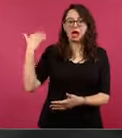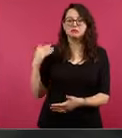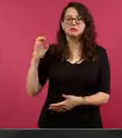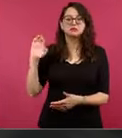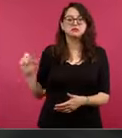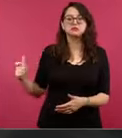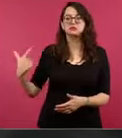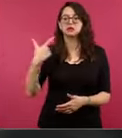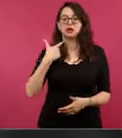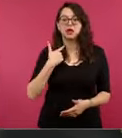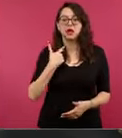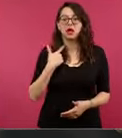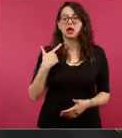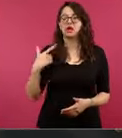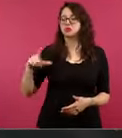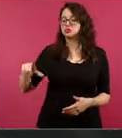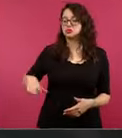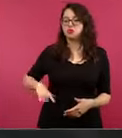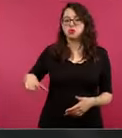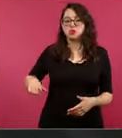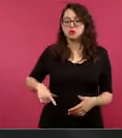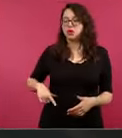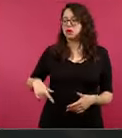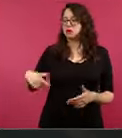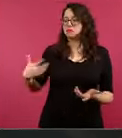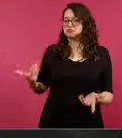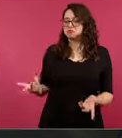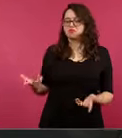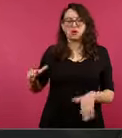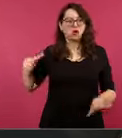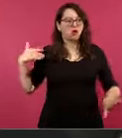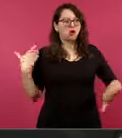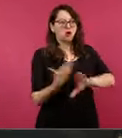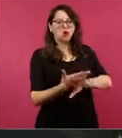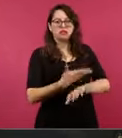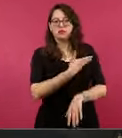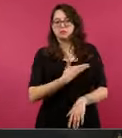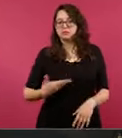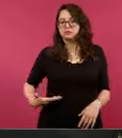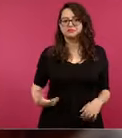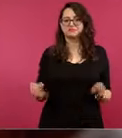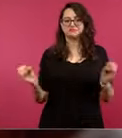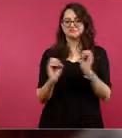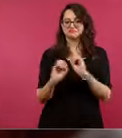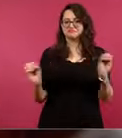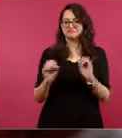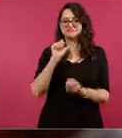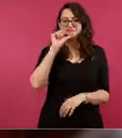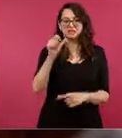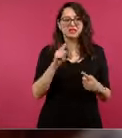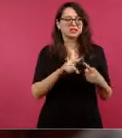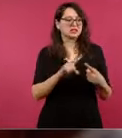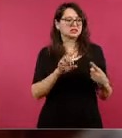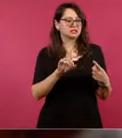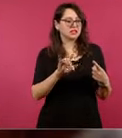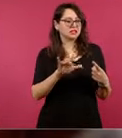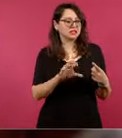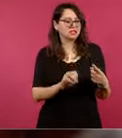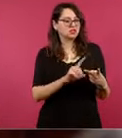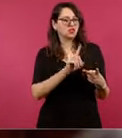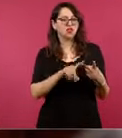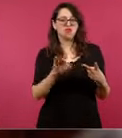al IFE y ahora al INE, de hacerle un marcaje personal a expresidentes, como en su caso fue Ernesto Zedillo, Vicente